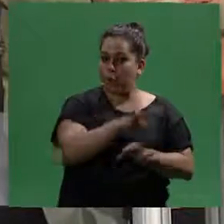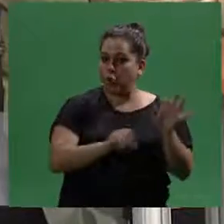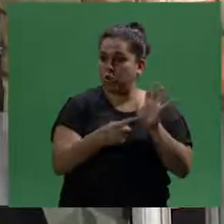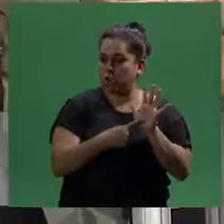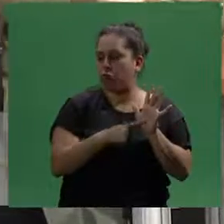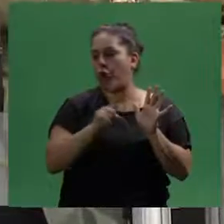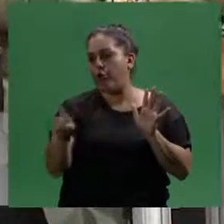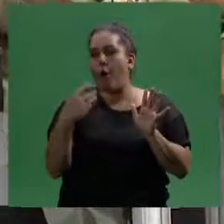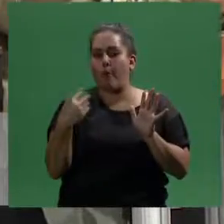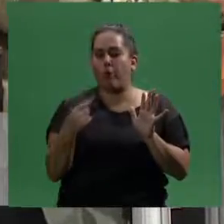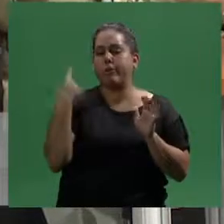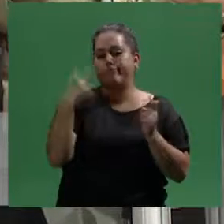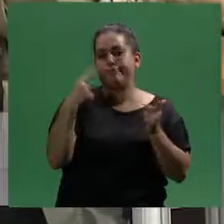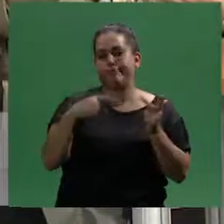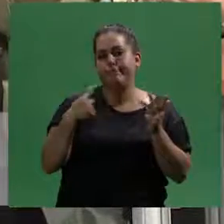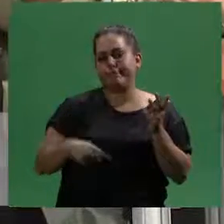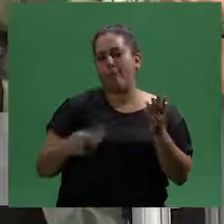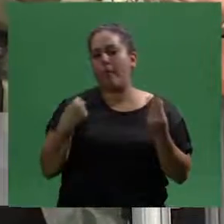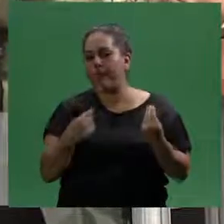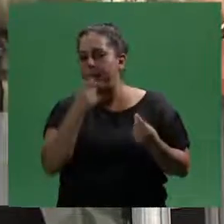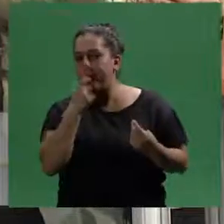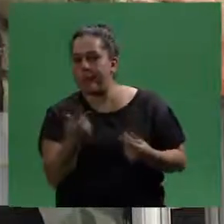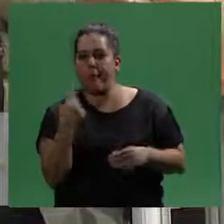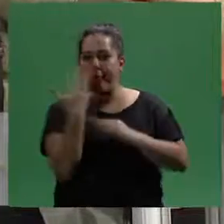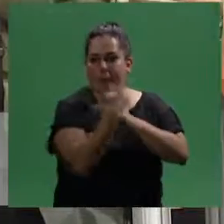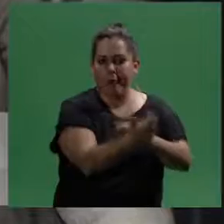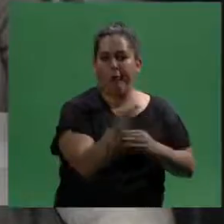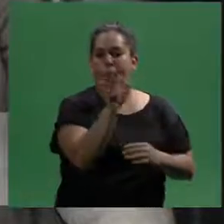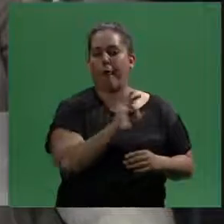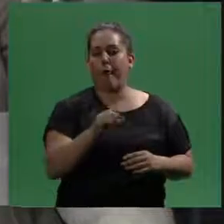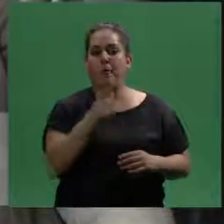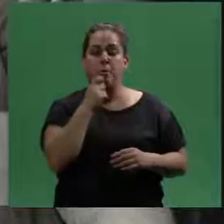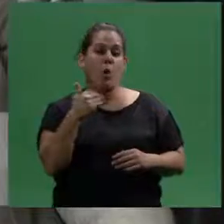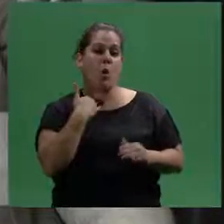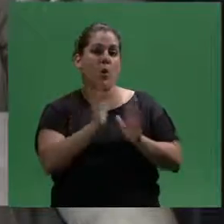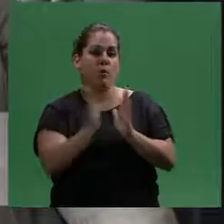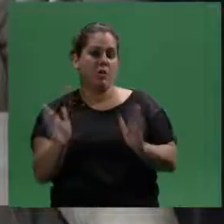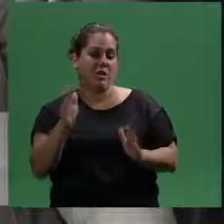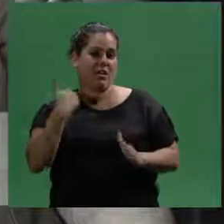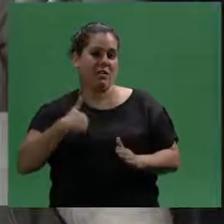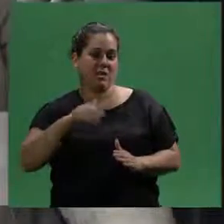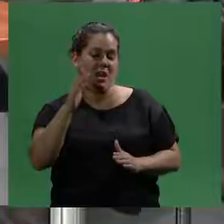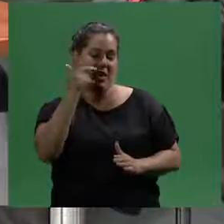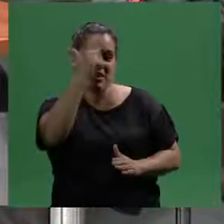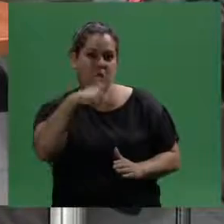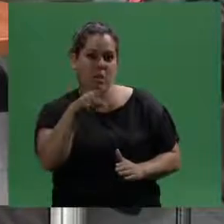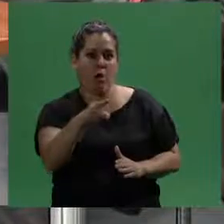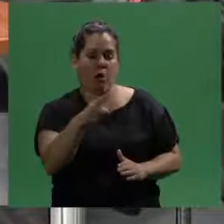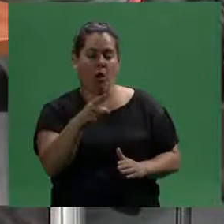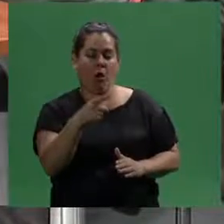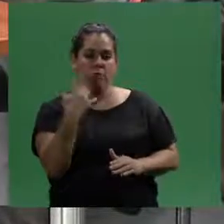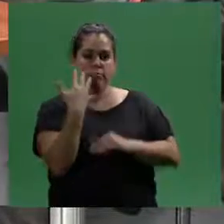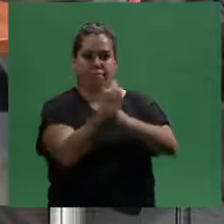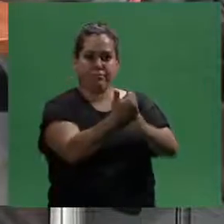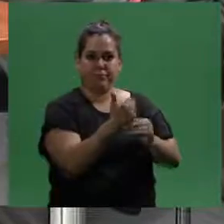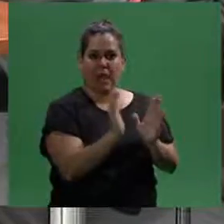es viable porque ha sido objeto de una sustracción, en este caso era de la Biblioteca Argentina para Ciegos, para ser más exacto, que habían